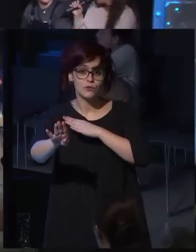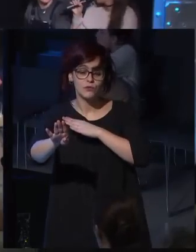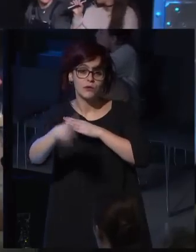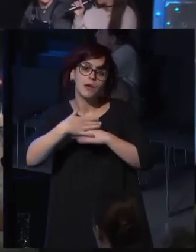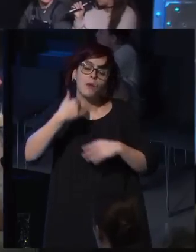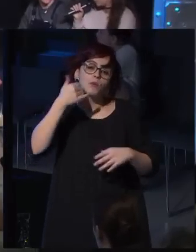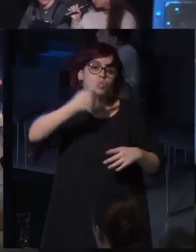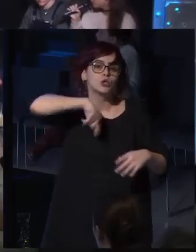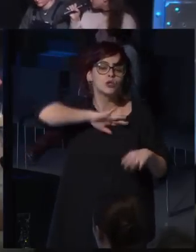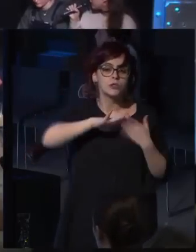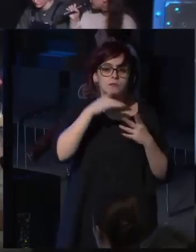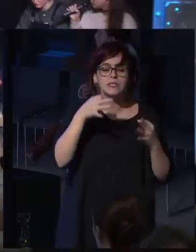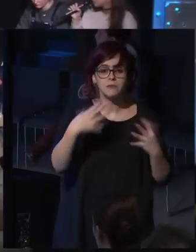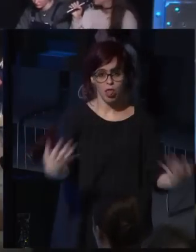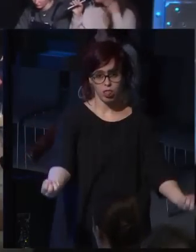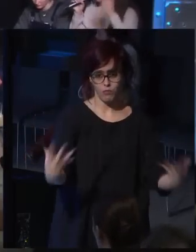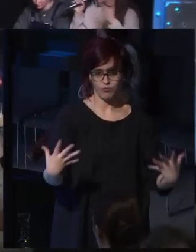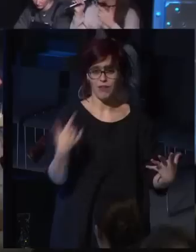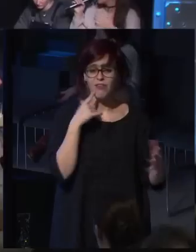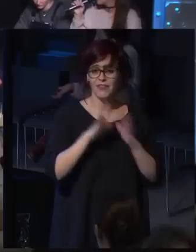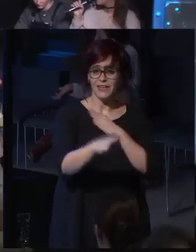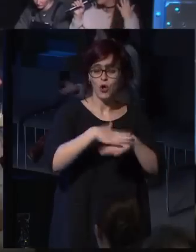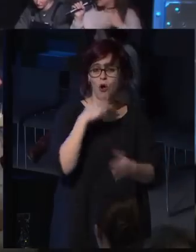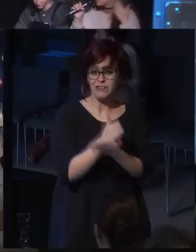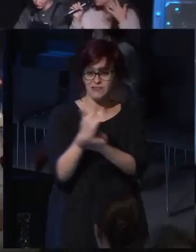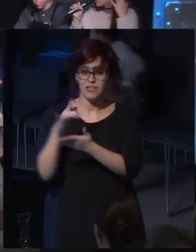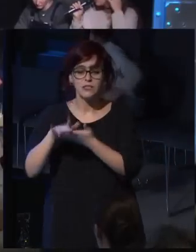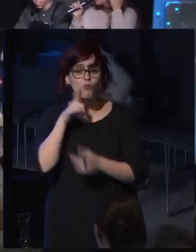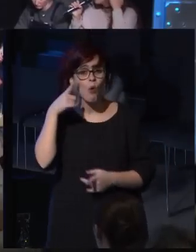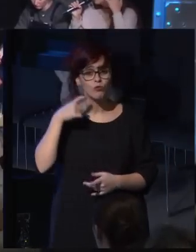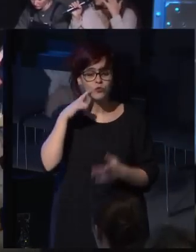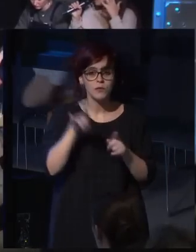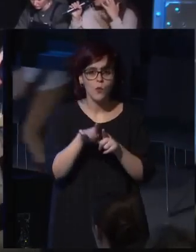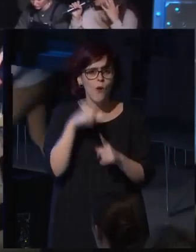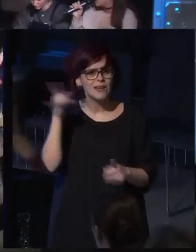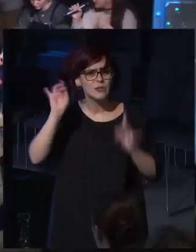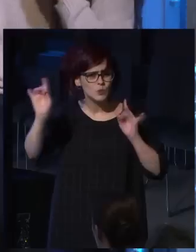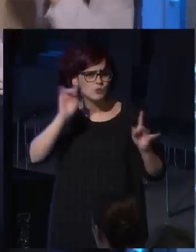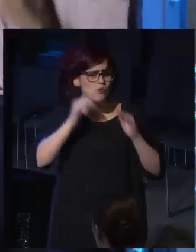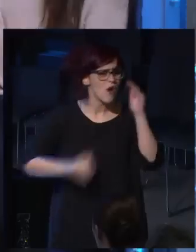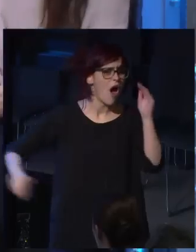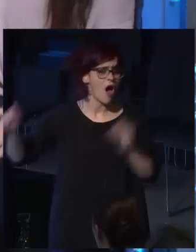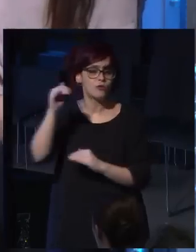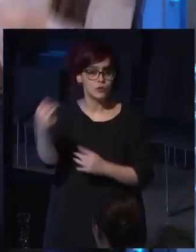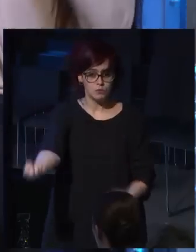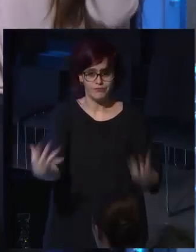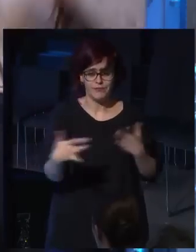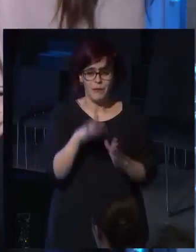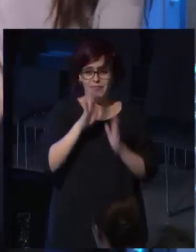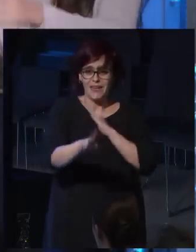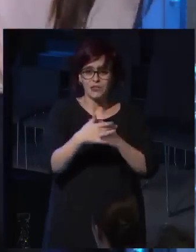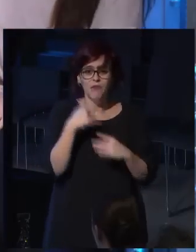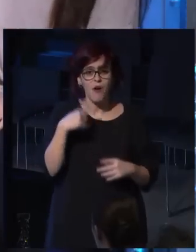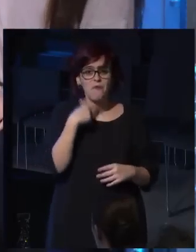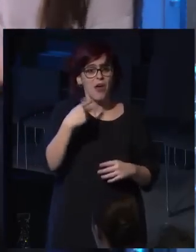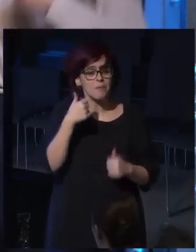bueno, nosotras, por ejemplo, que vamos con monitores directos o de ensayar y tal, estás acostumbrado a oírlo muy alto. E incluso cuando estás en directo, necesito